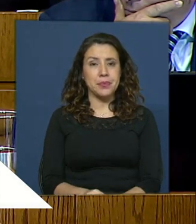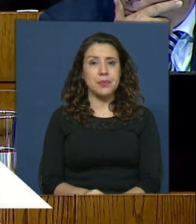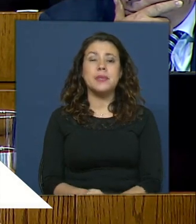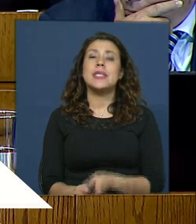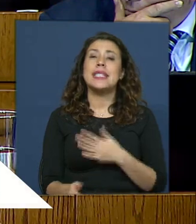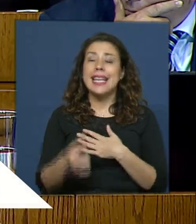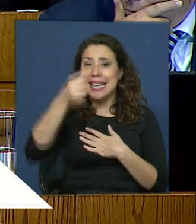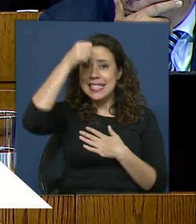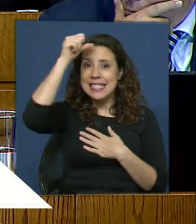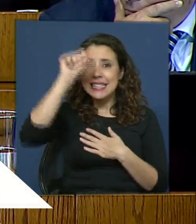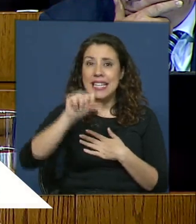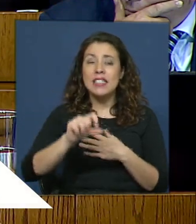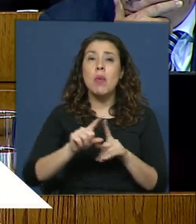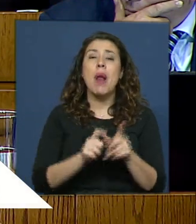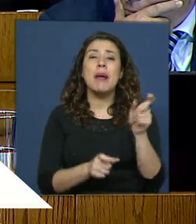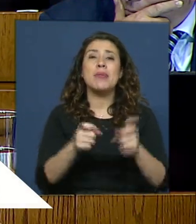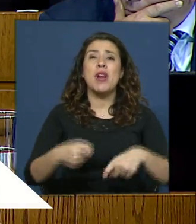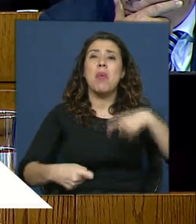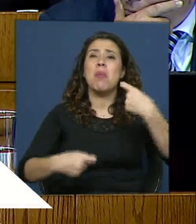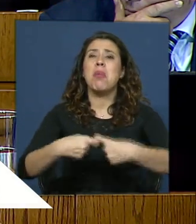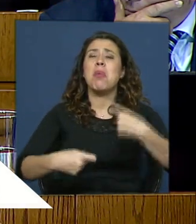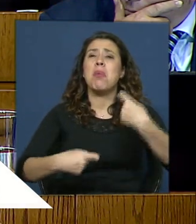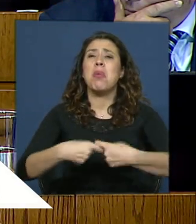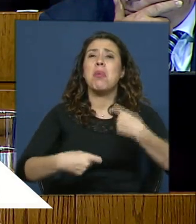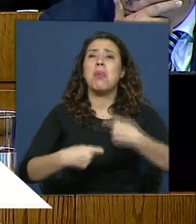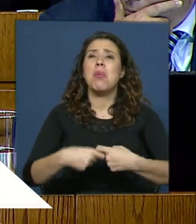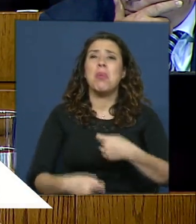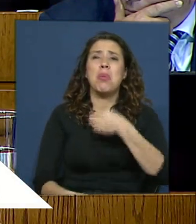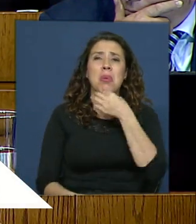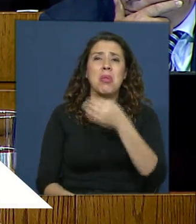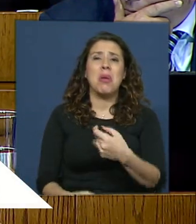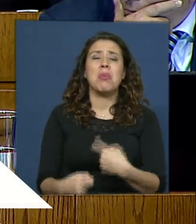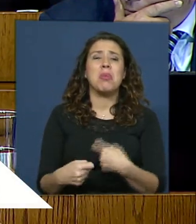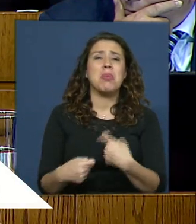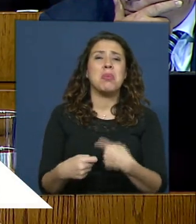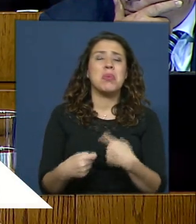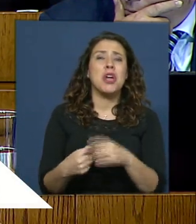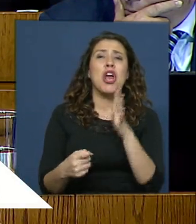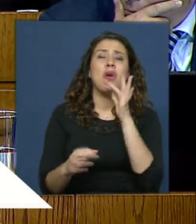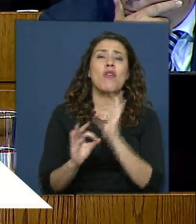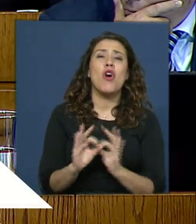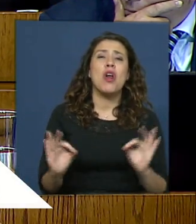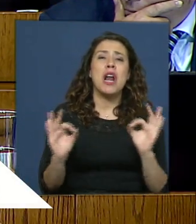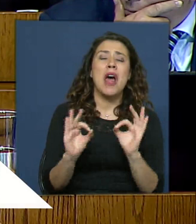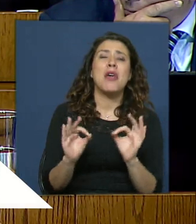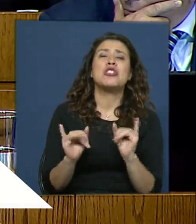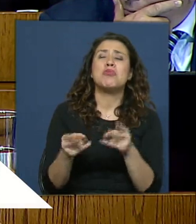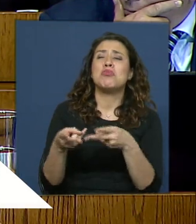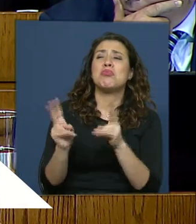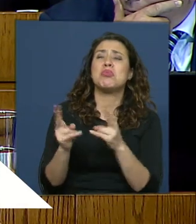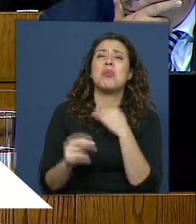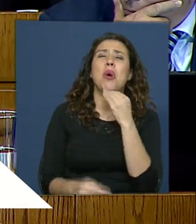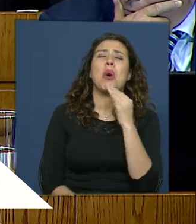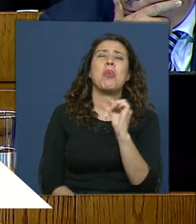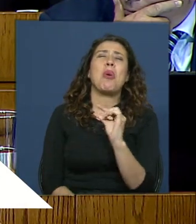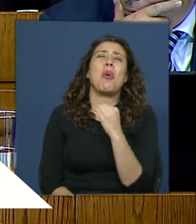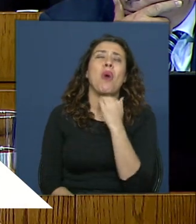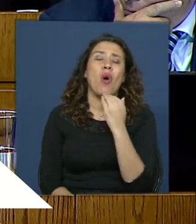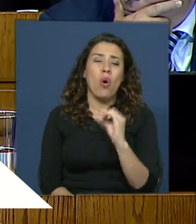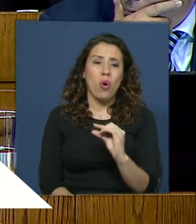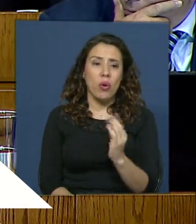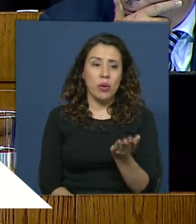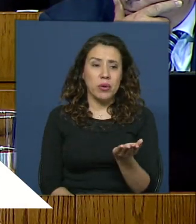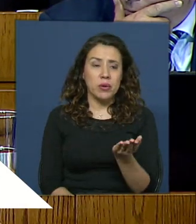de castigar la negación, la justificación y la minimización de estos